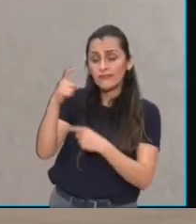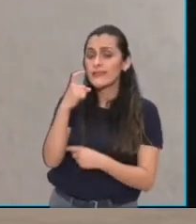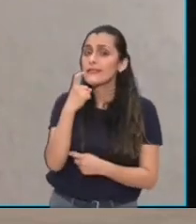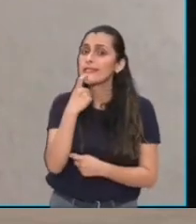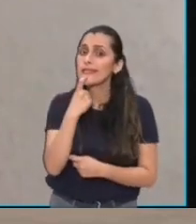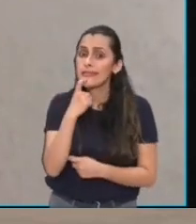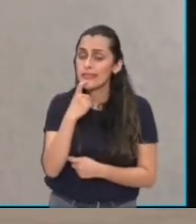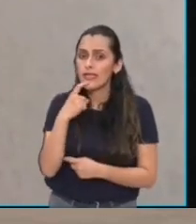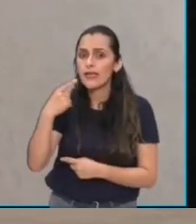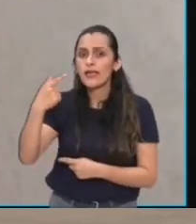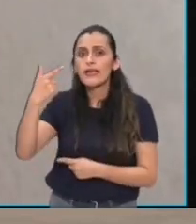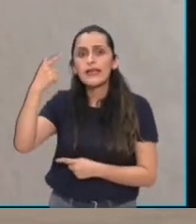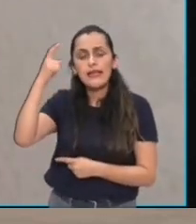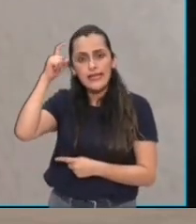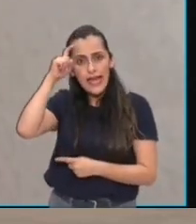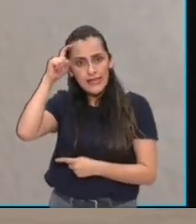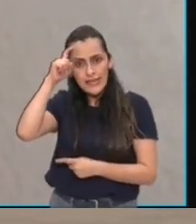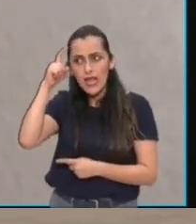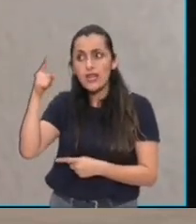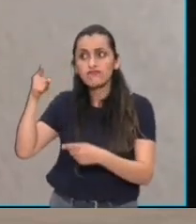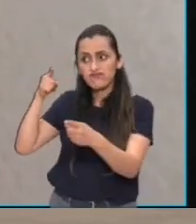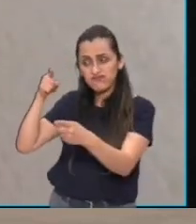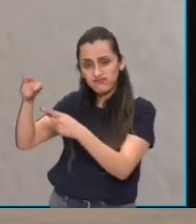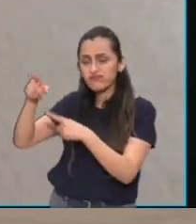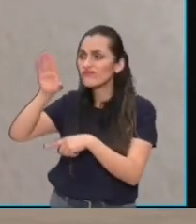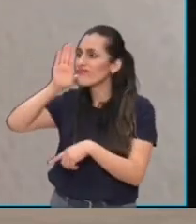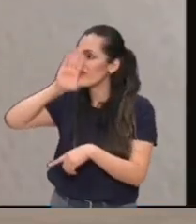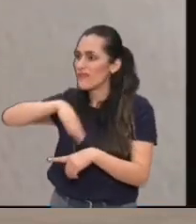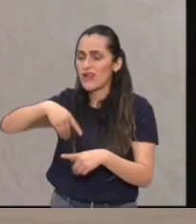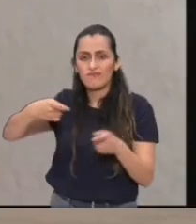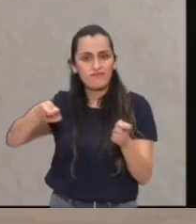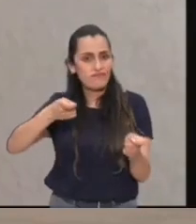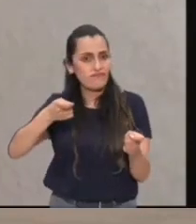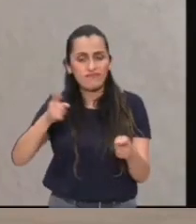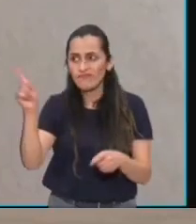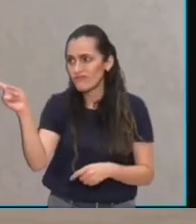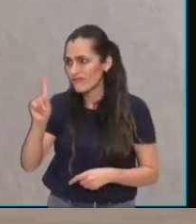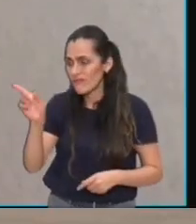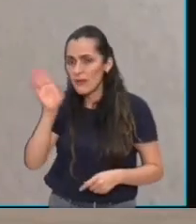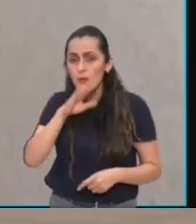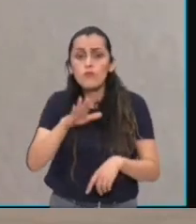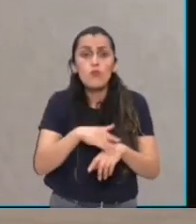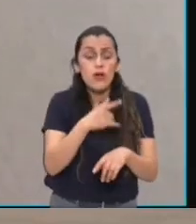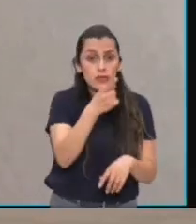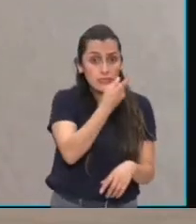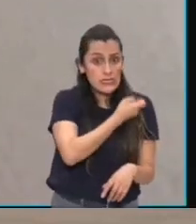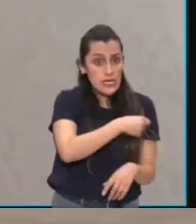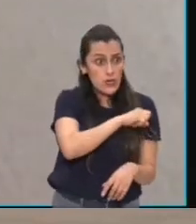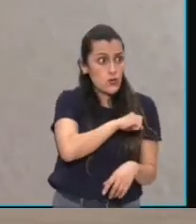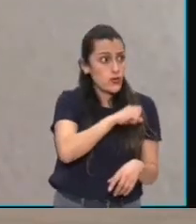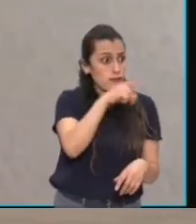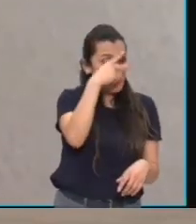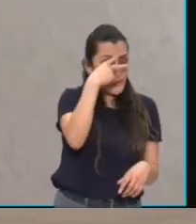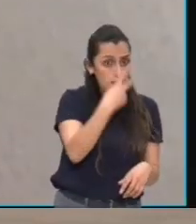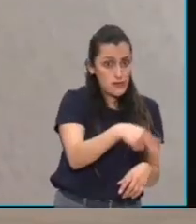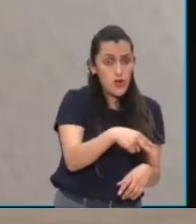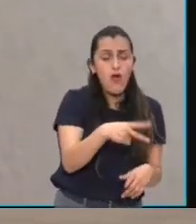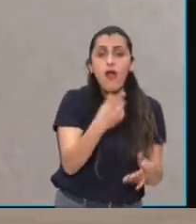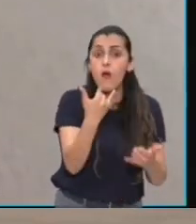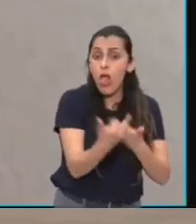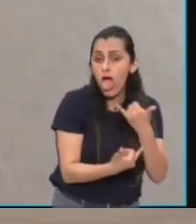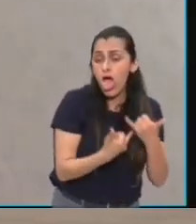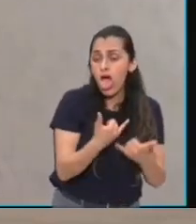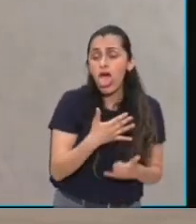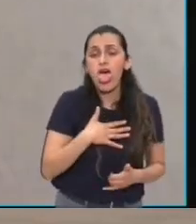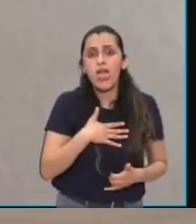de López Obrador y de Gatell por el mal manejo de la pandemia, ya que la salud de los mexicanos no es un juego. Quiero decirles que la muerte es un